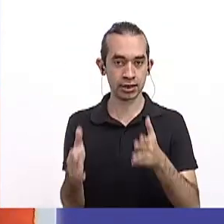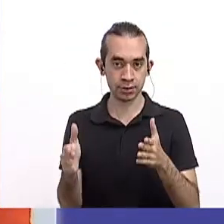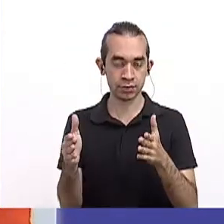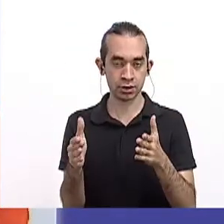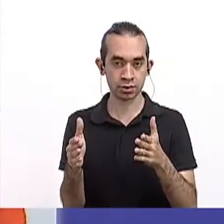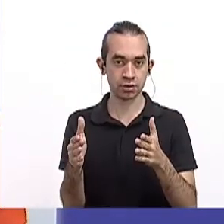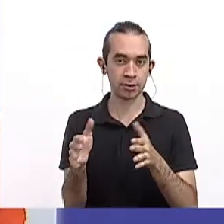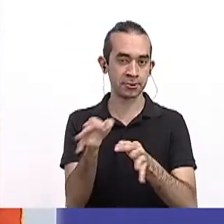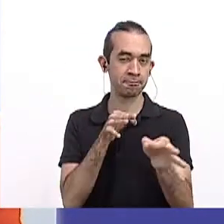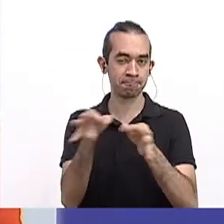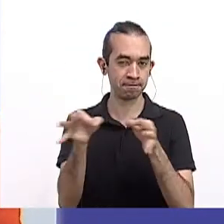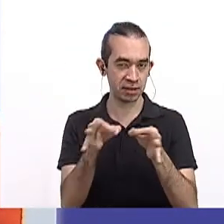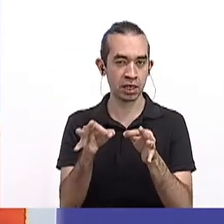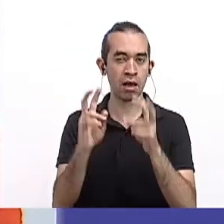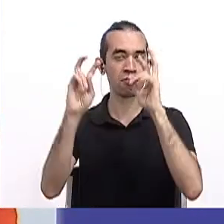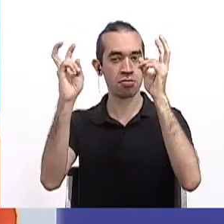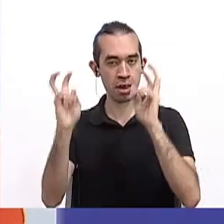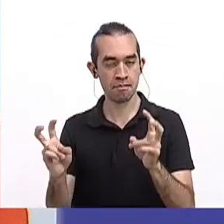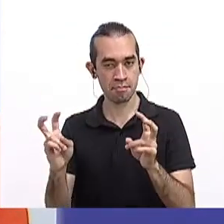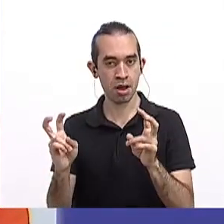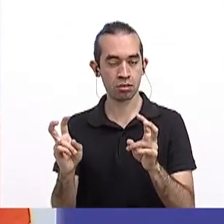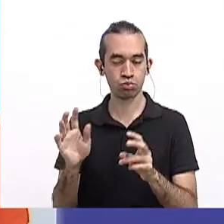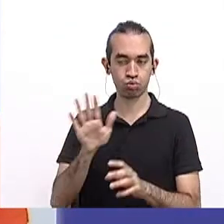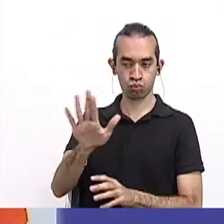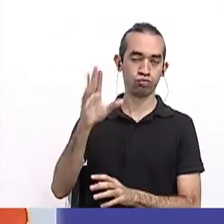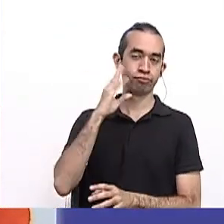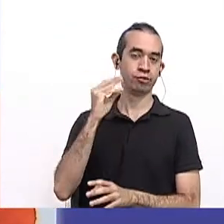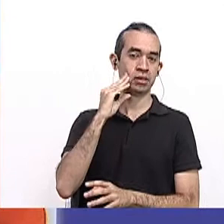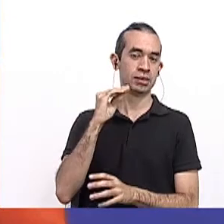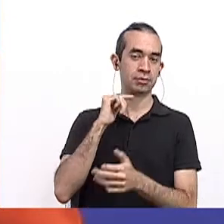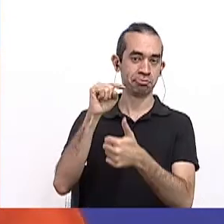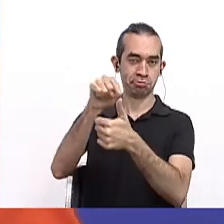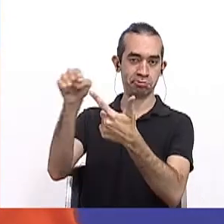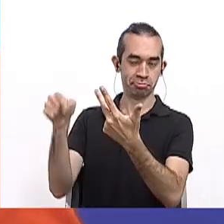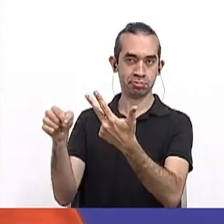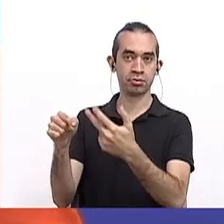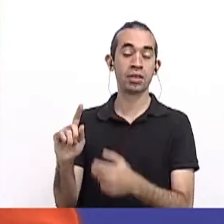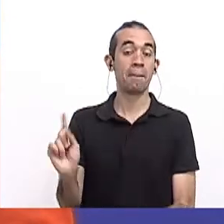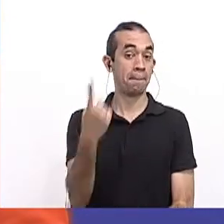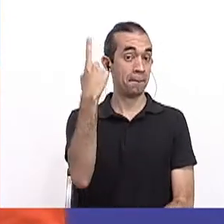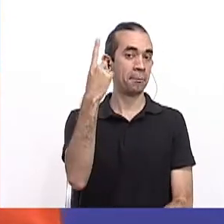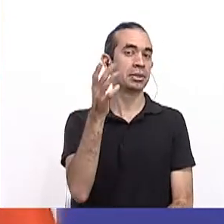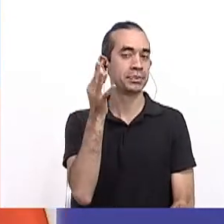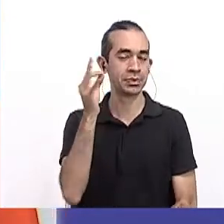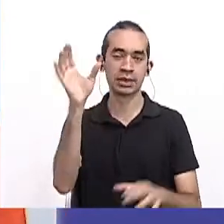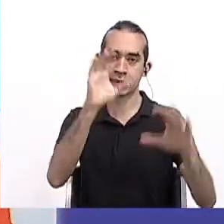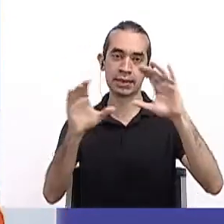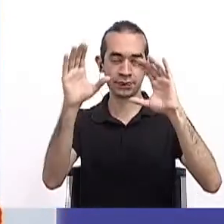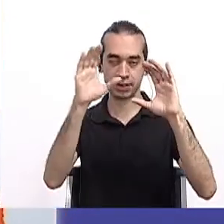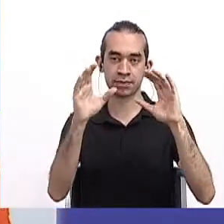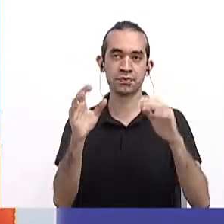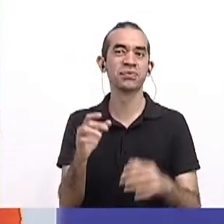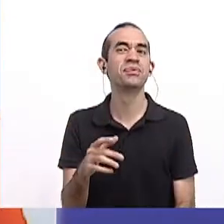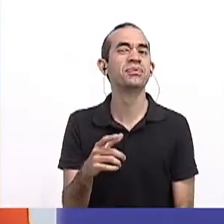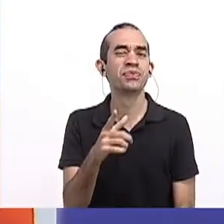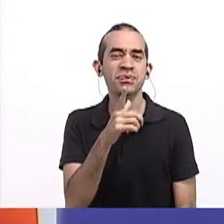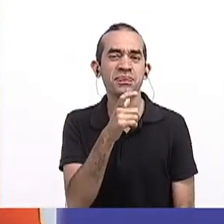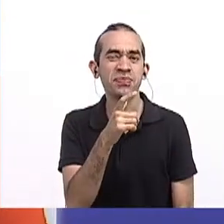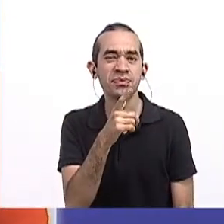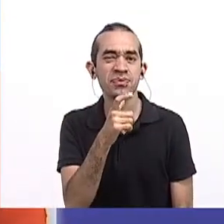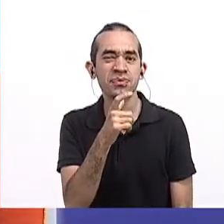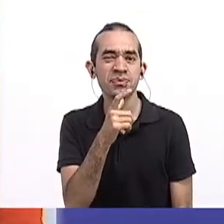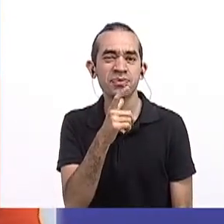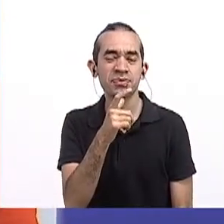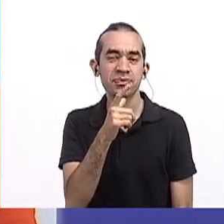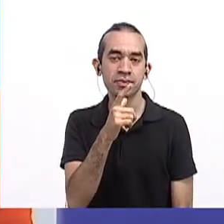nos abordarán un poco el tema desde su experiencia. Y la primer científica que vamos a presenciar el día de